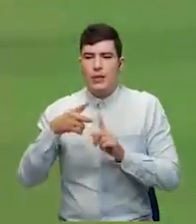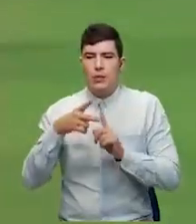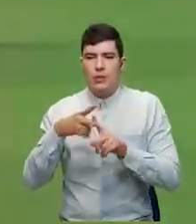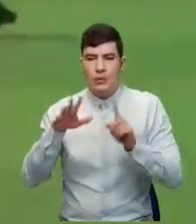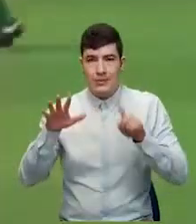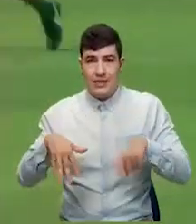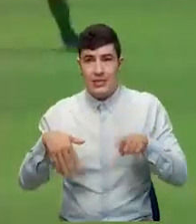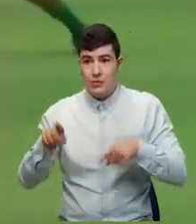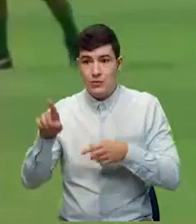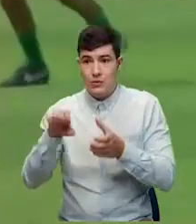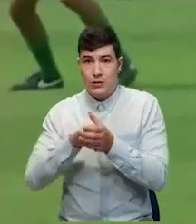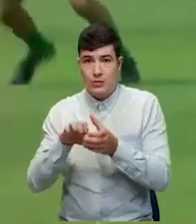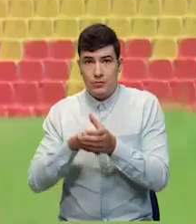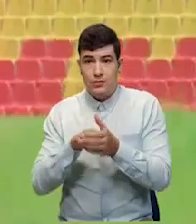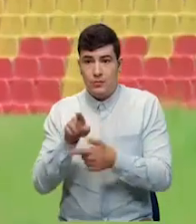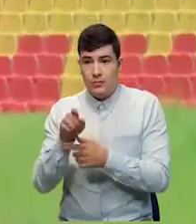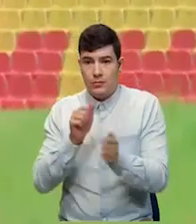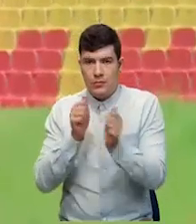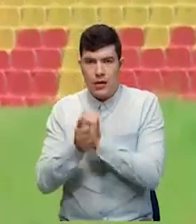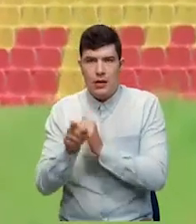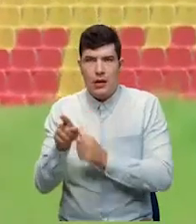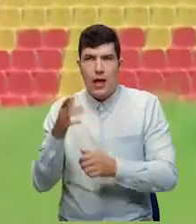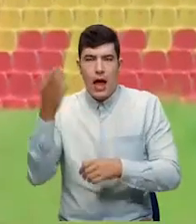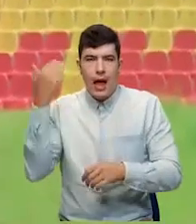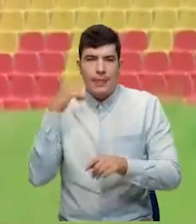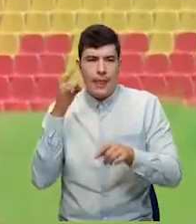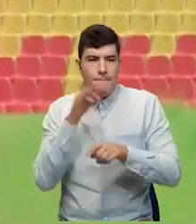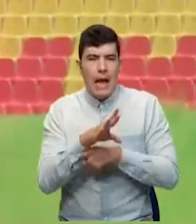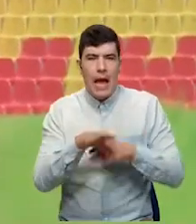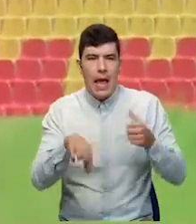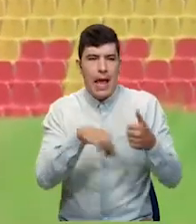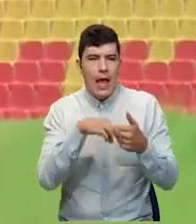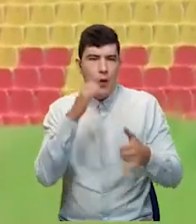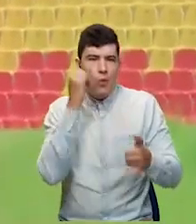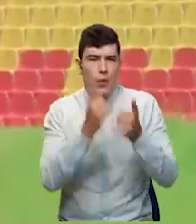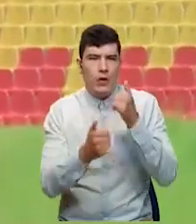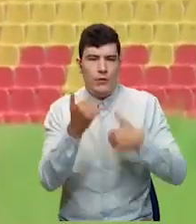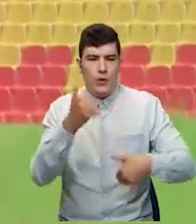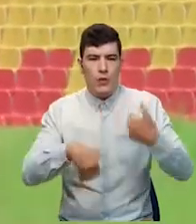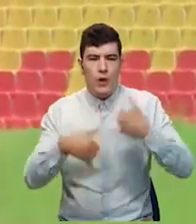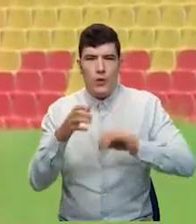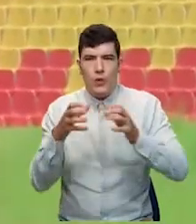Esta última en la que obtuvo su pase a la siguiente ronda tras ganar ante Alianza Petrolera el último partido de la fase de grupos.